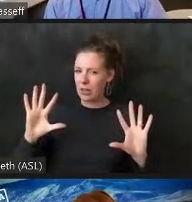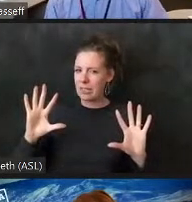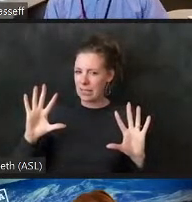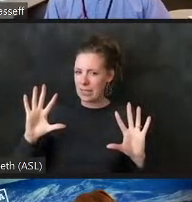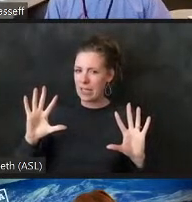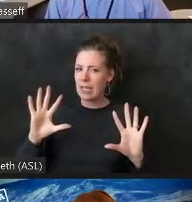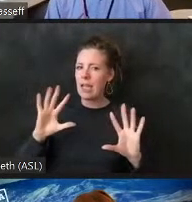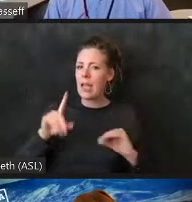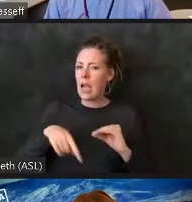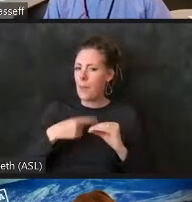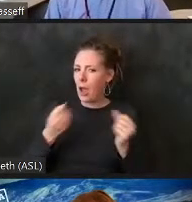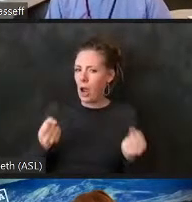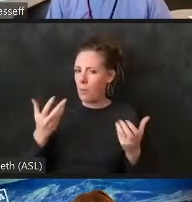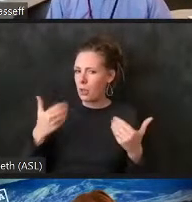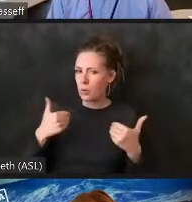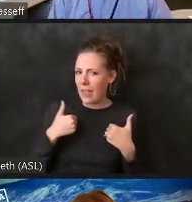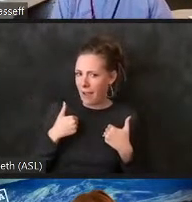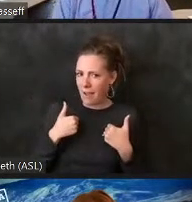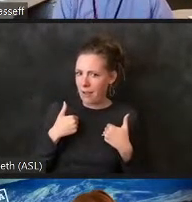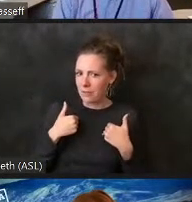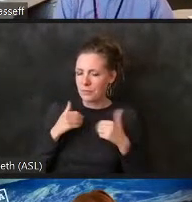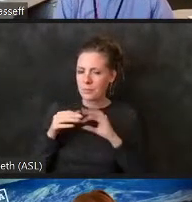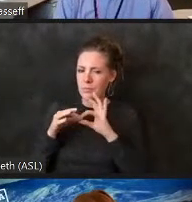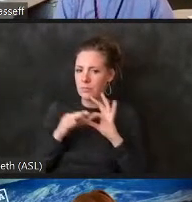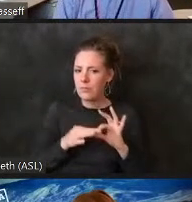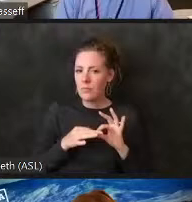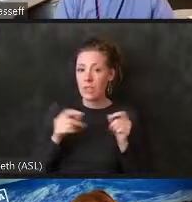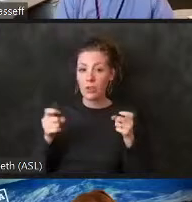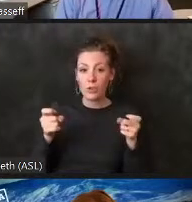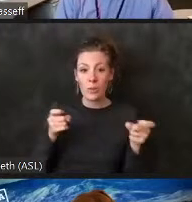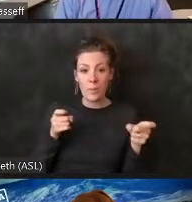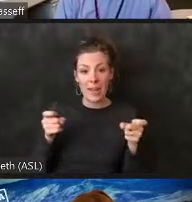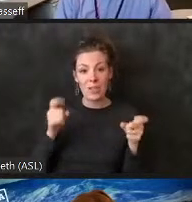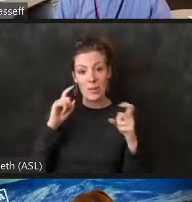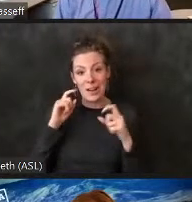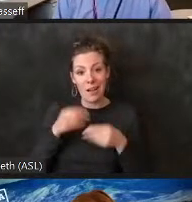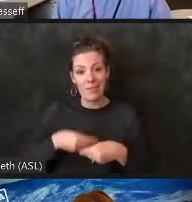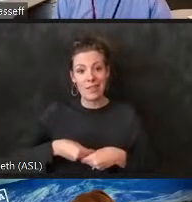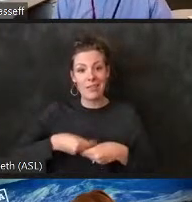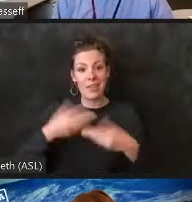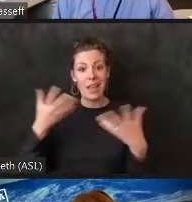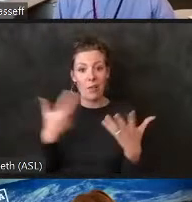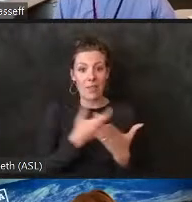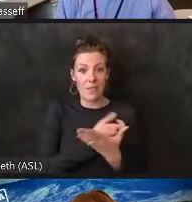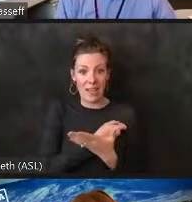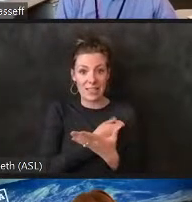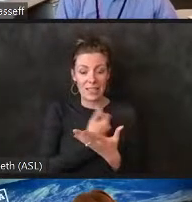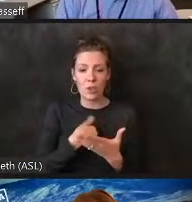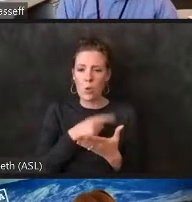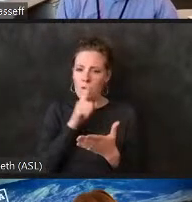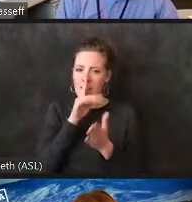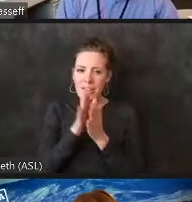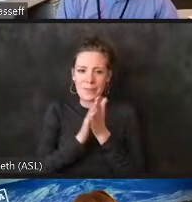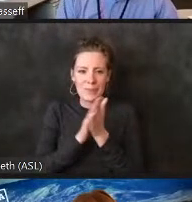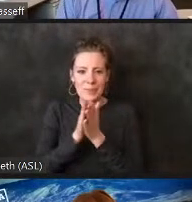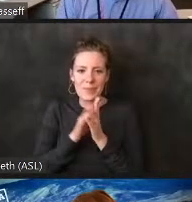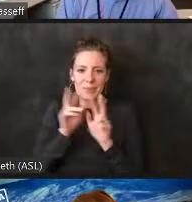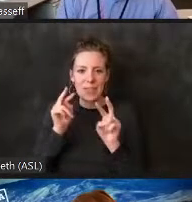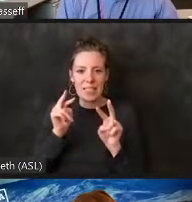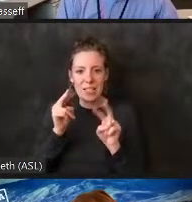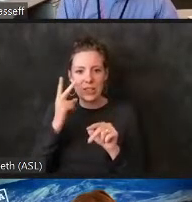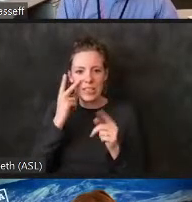más transparencia, para mirar qué cuánto, cuánto tenemos sufrido y el manejamiento de esa vacuna.